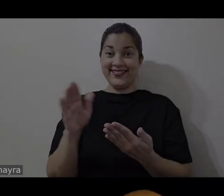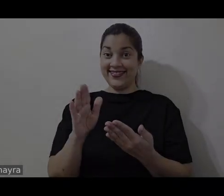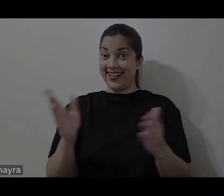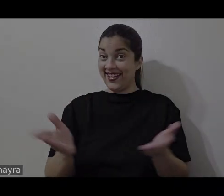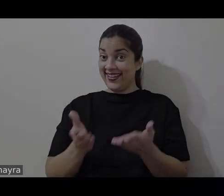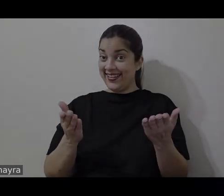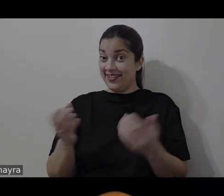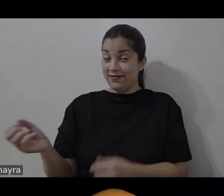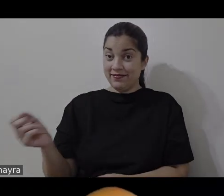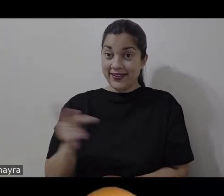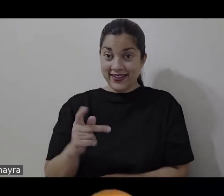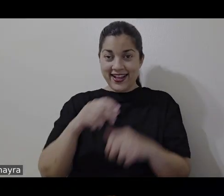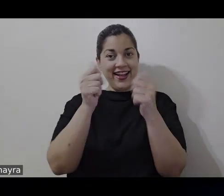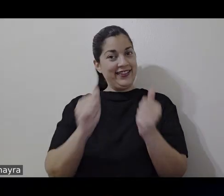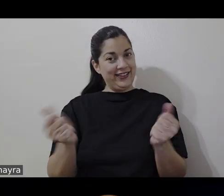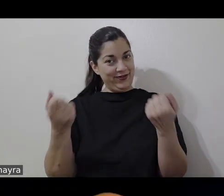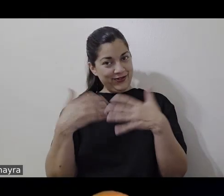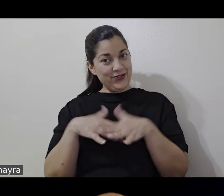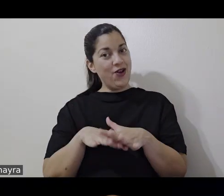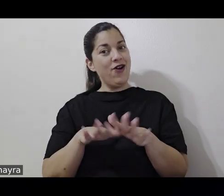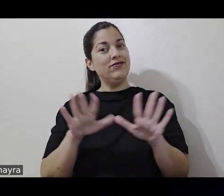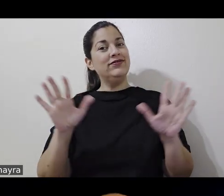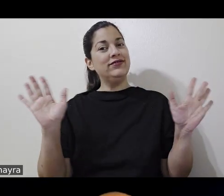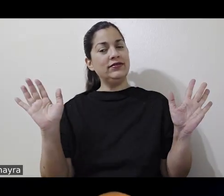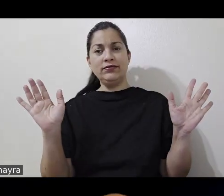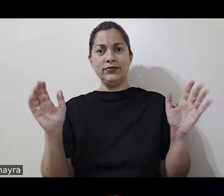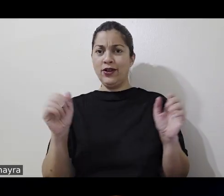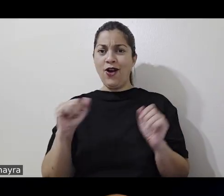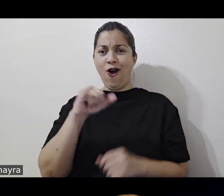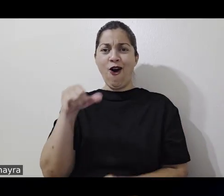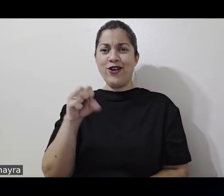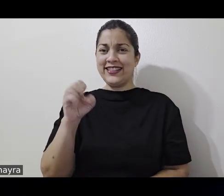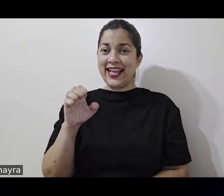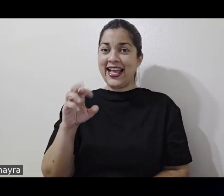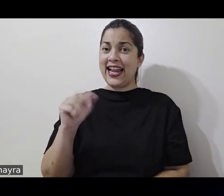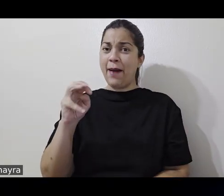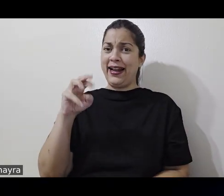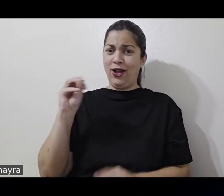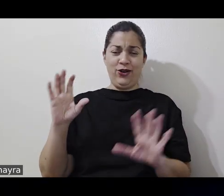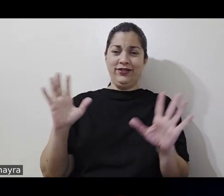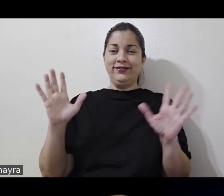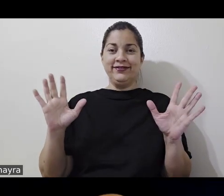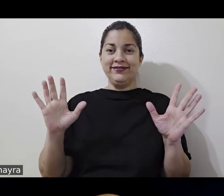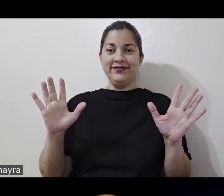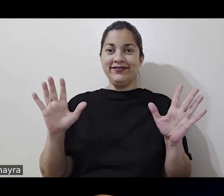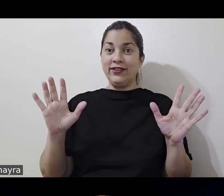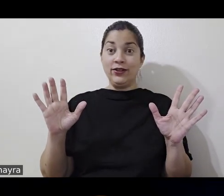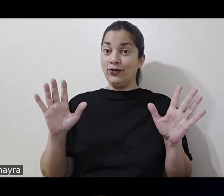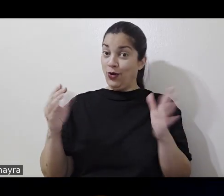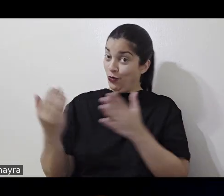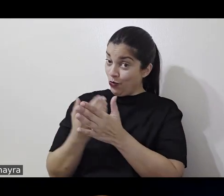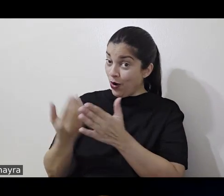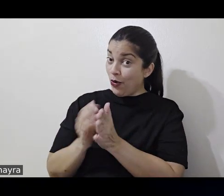Aquí regresamos a Artefusión con José Ravelo, me enredé yo, con tu nuevo